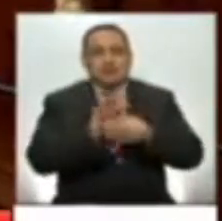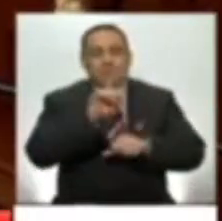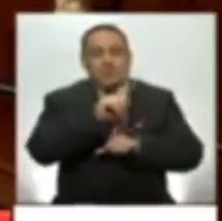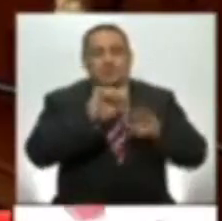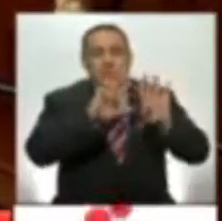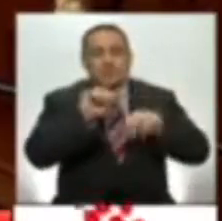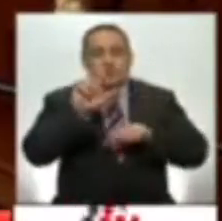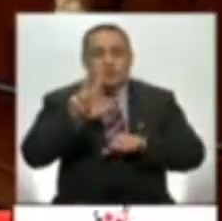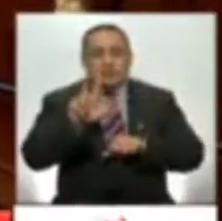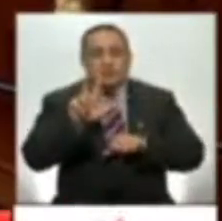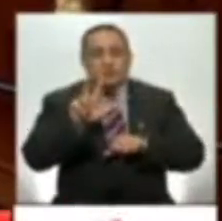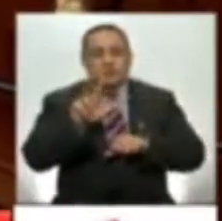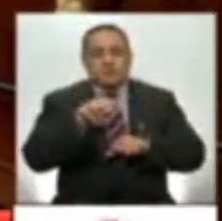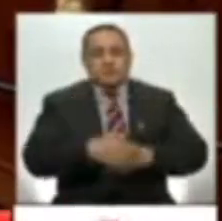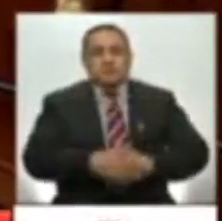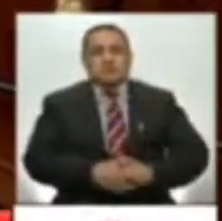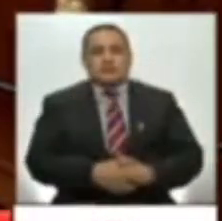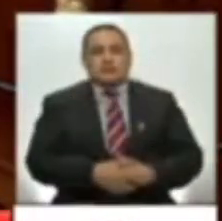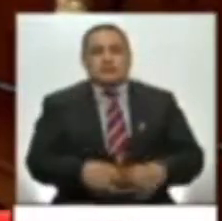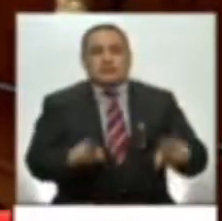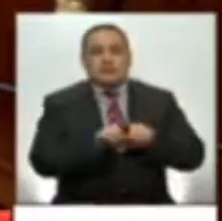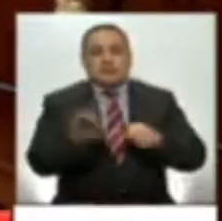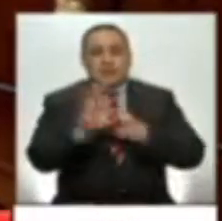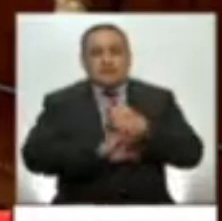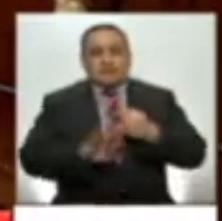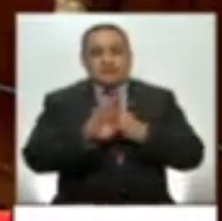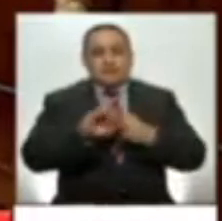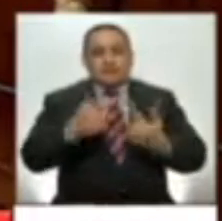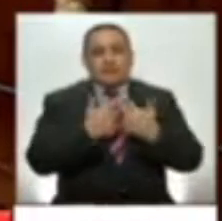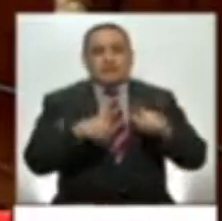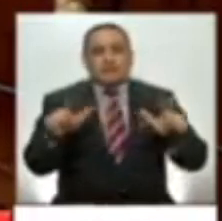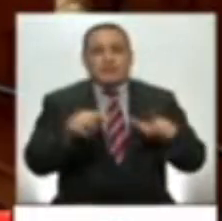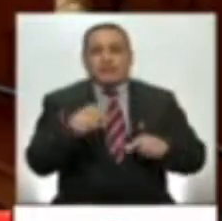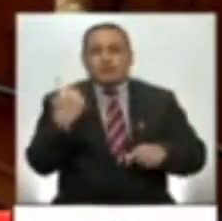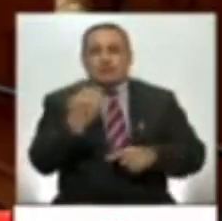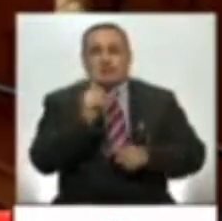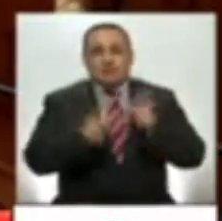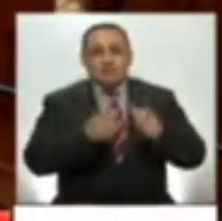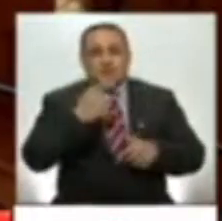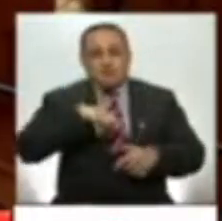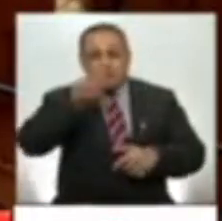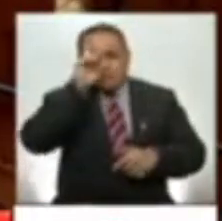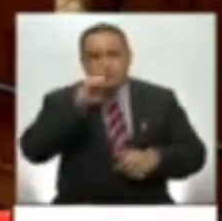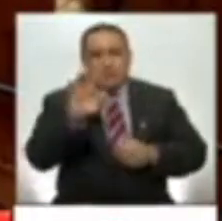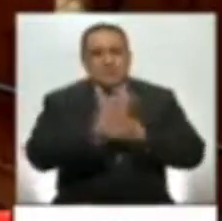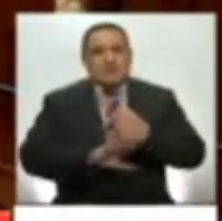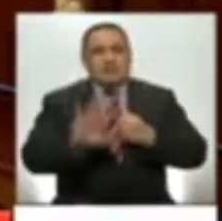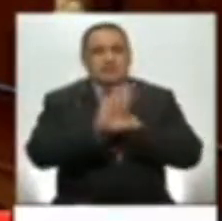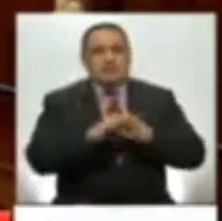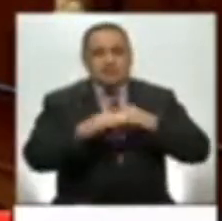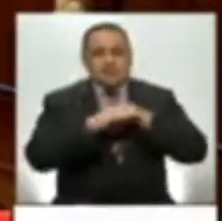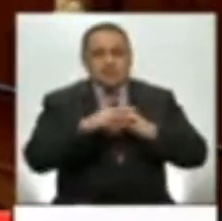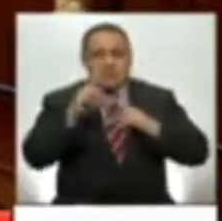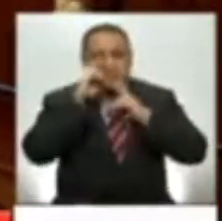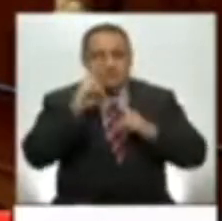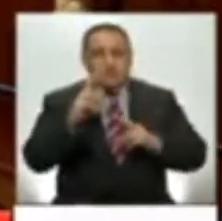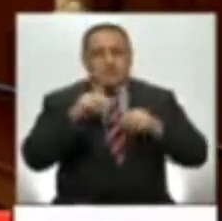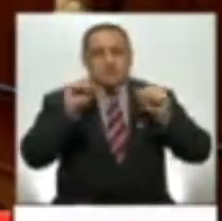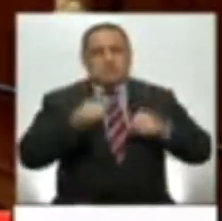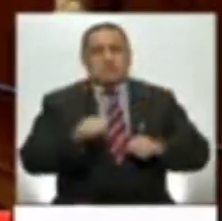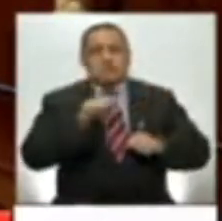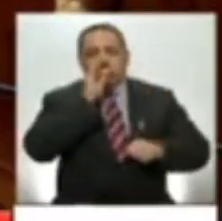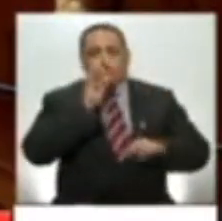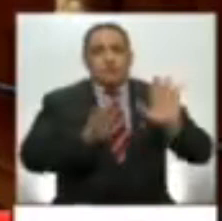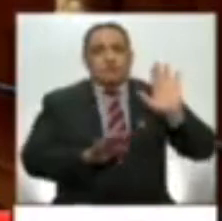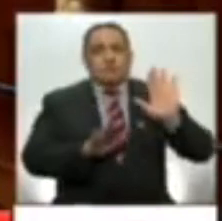de 1993, en defensa de la libertad de todos los peruanos, en defensa de la democracia, sí,